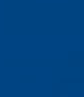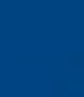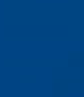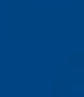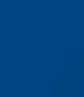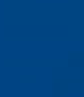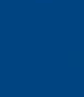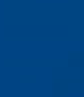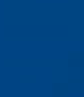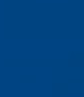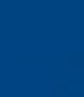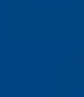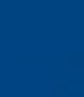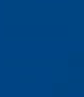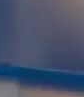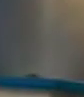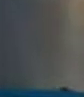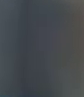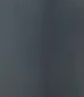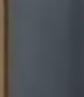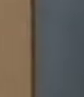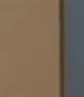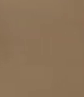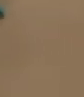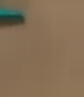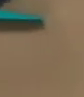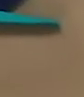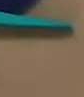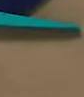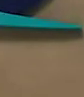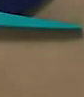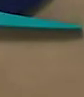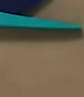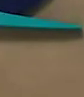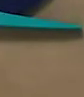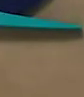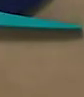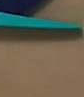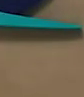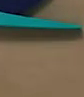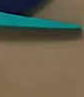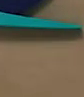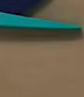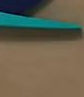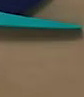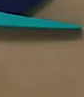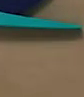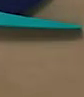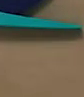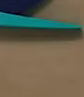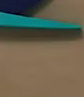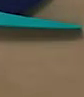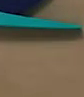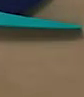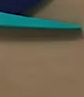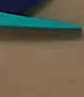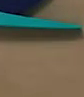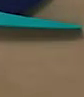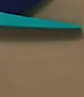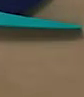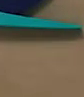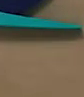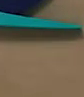Esta es una producción de Grupo Fórmula. Pese a que el Instituto Nacional Electoral, el INE, propuso establecer